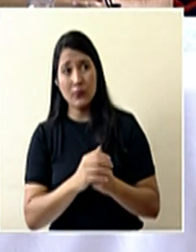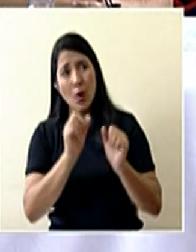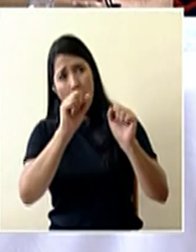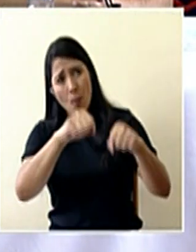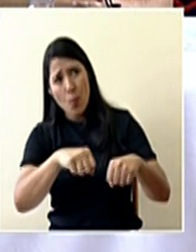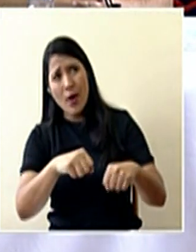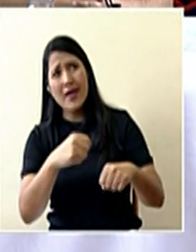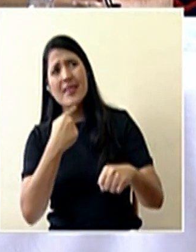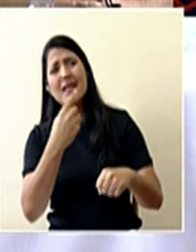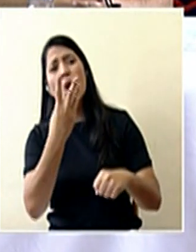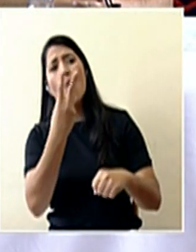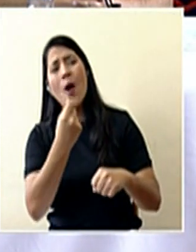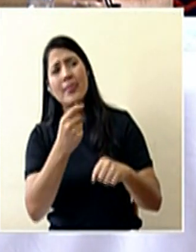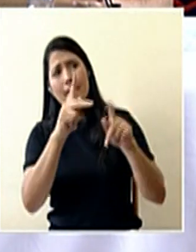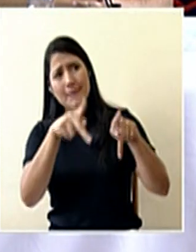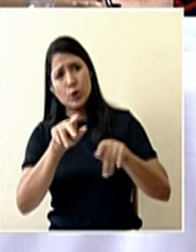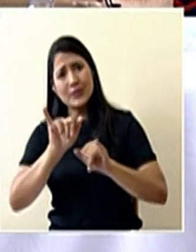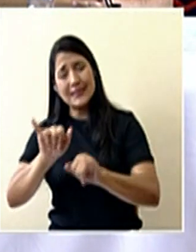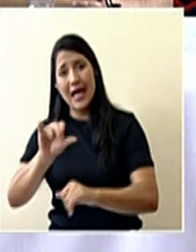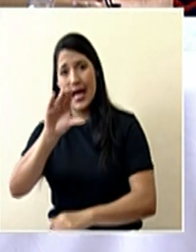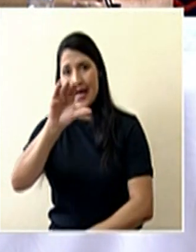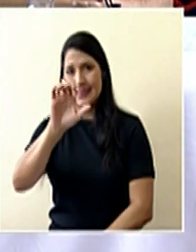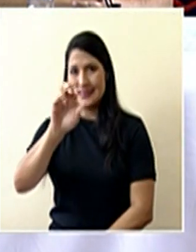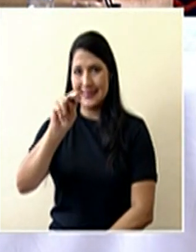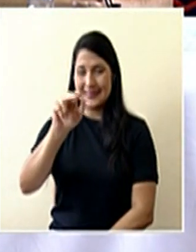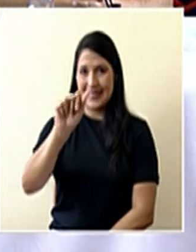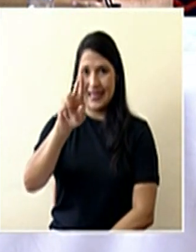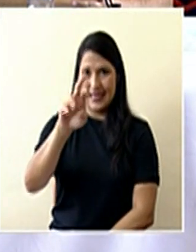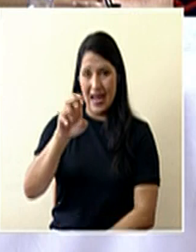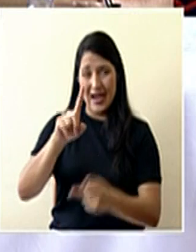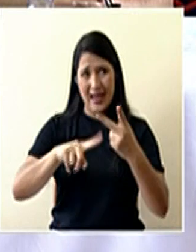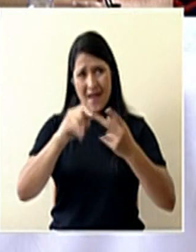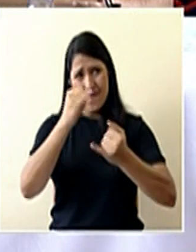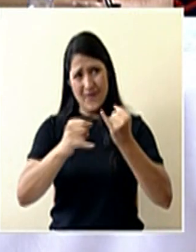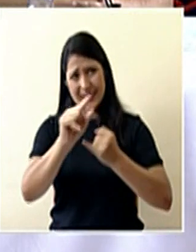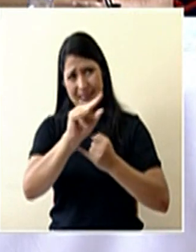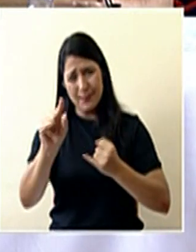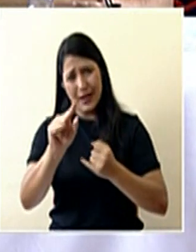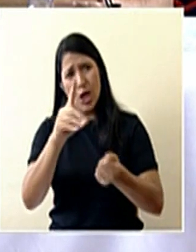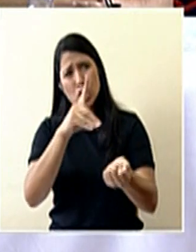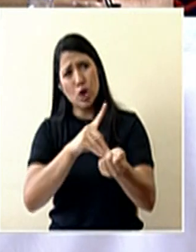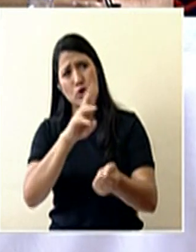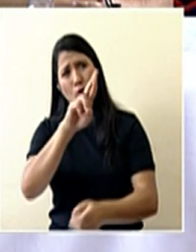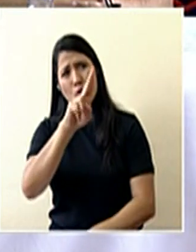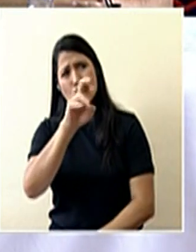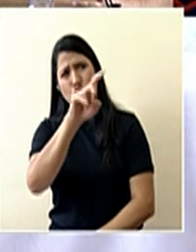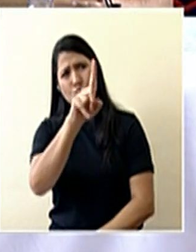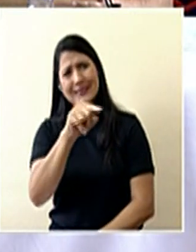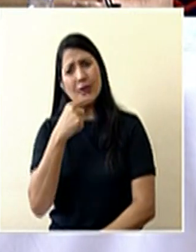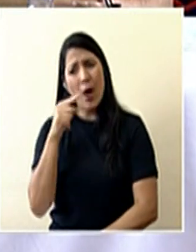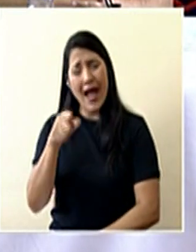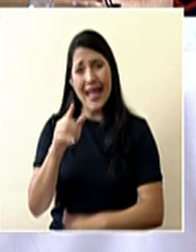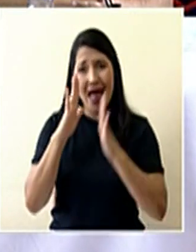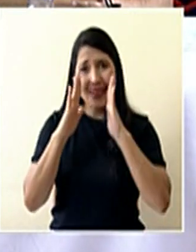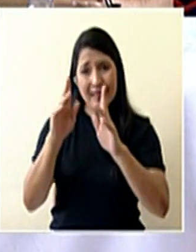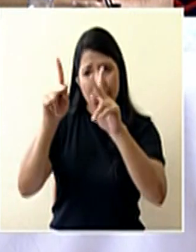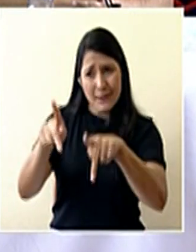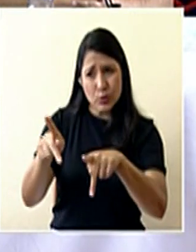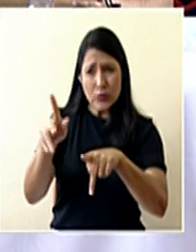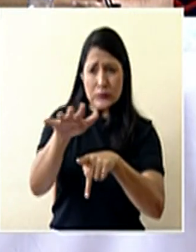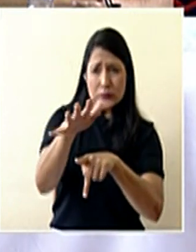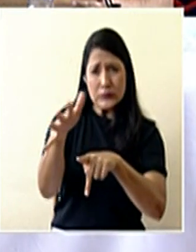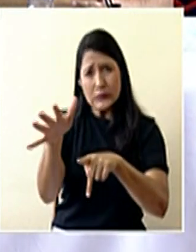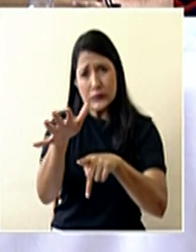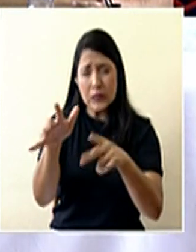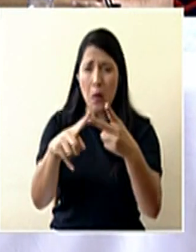pacientes en el Senare? Y el fin de semana el doctor Ruiz mencionó que se atienden pacientes leves o medios. Si nos pueden especificar cuáles son los